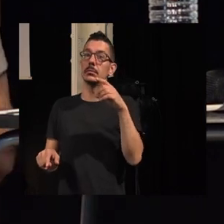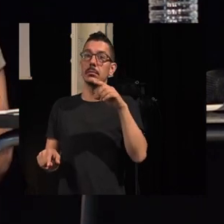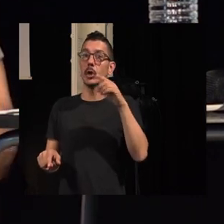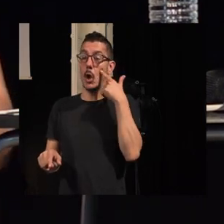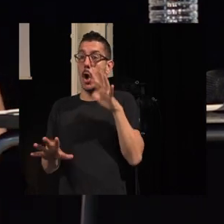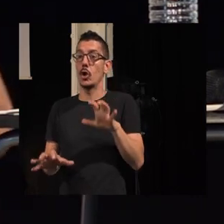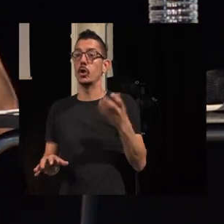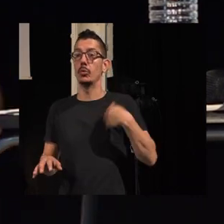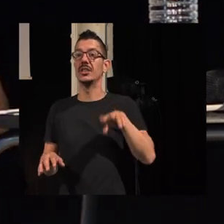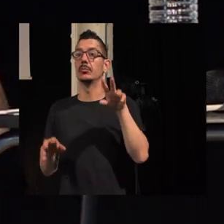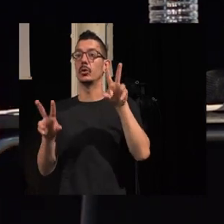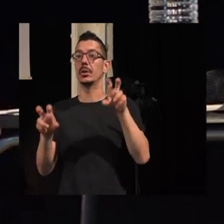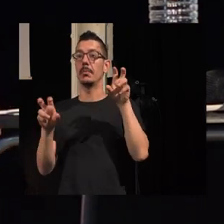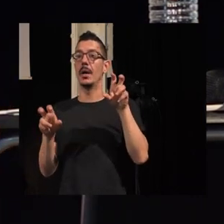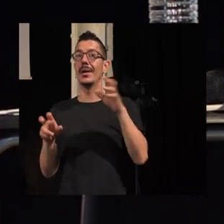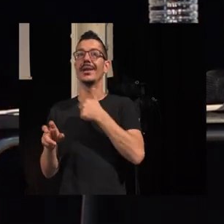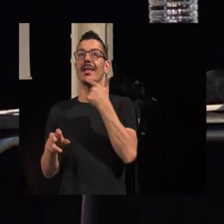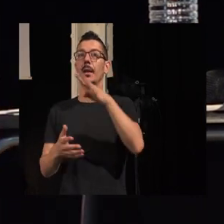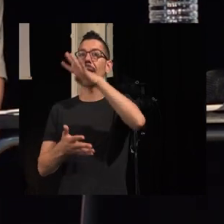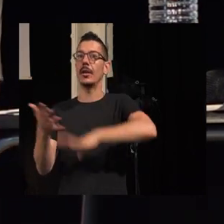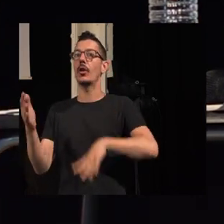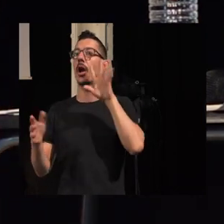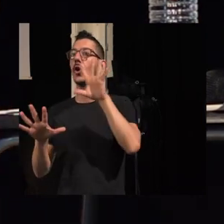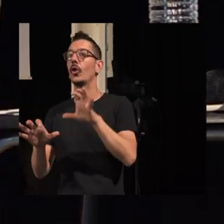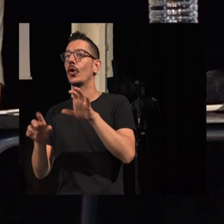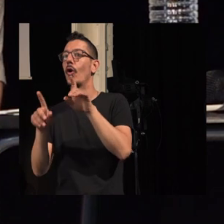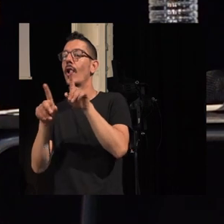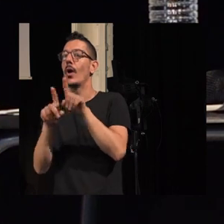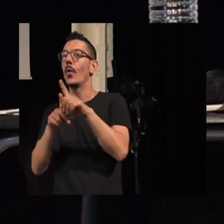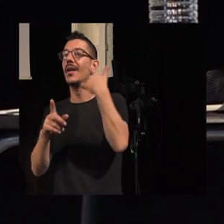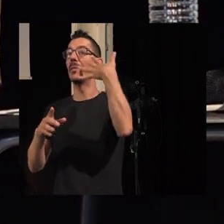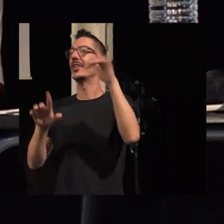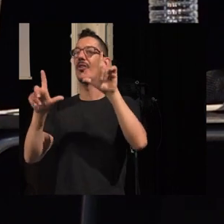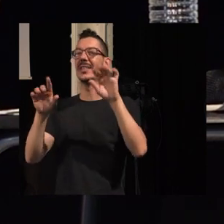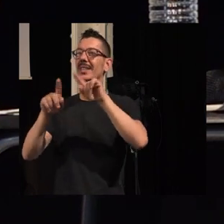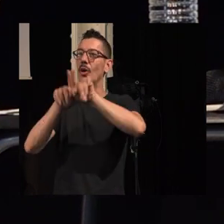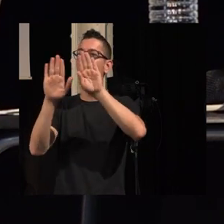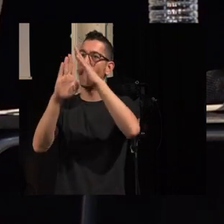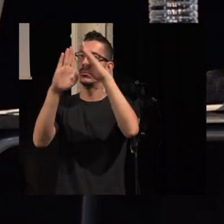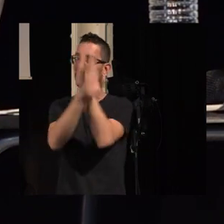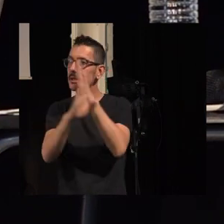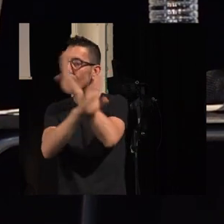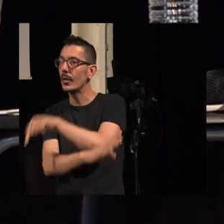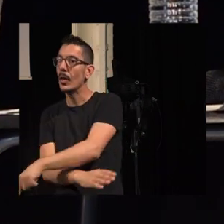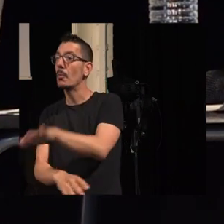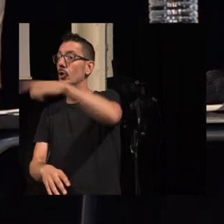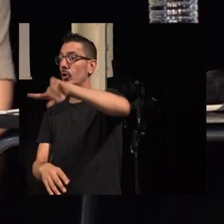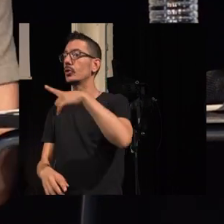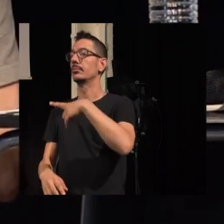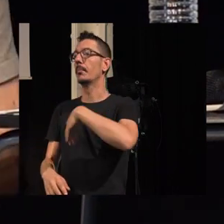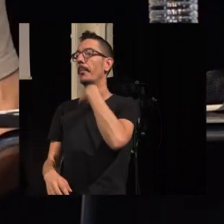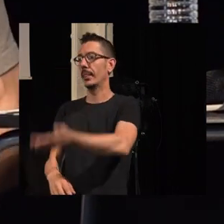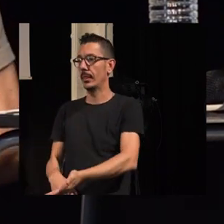una otra Barcelona y así no perderé mucho tiempo hablando de ella porque la conocéis mejor que yo en